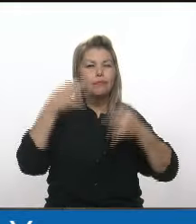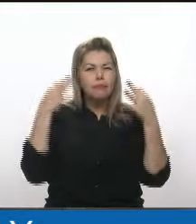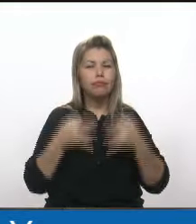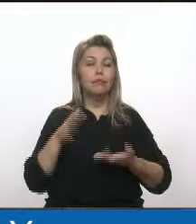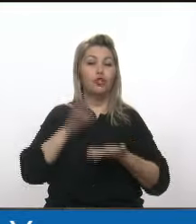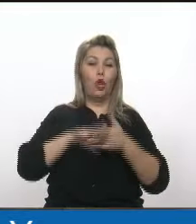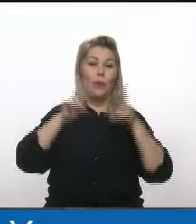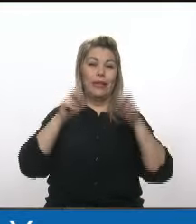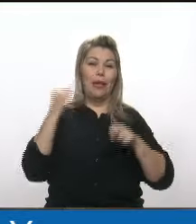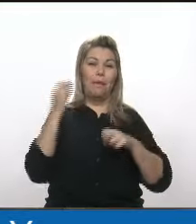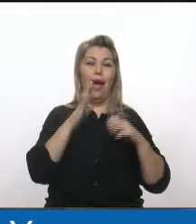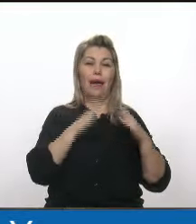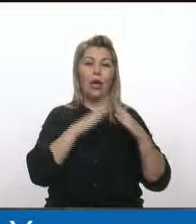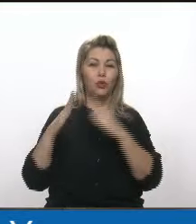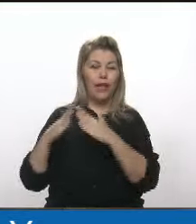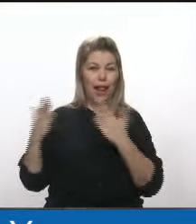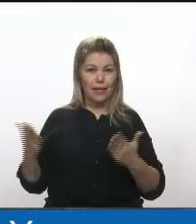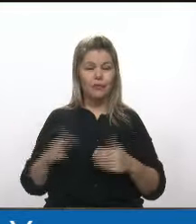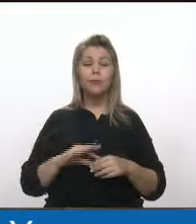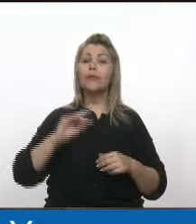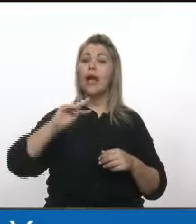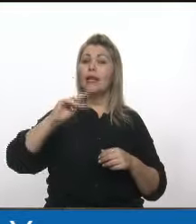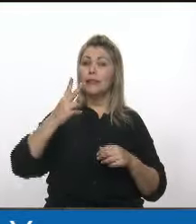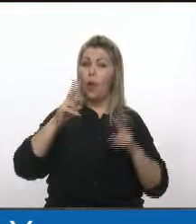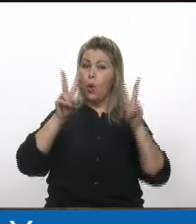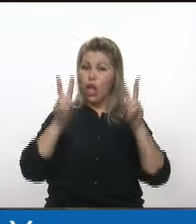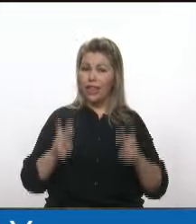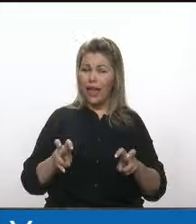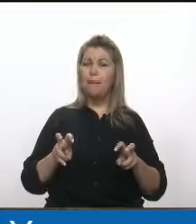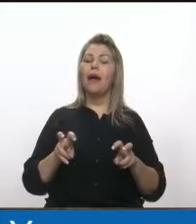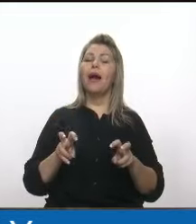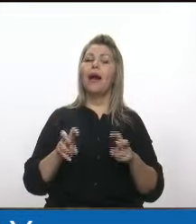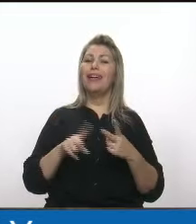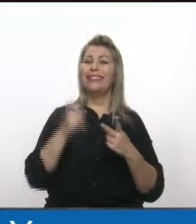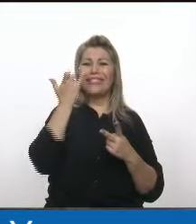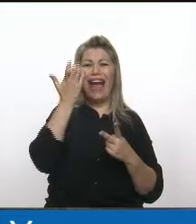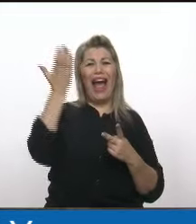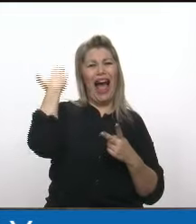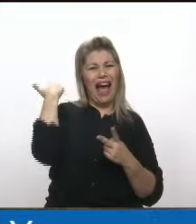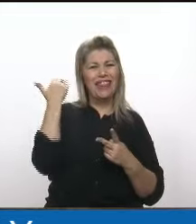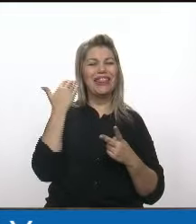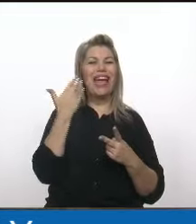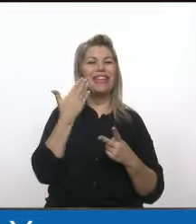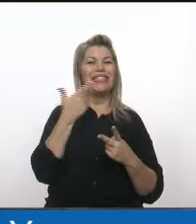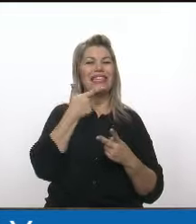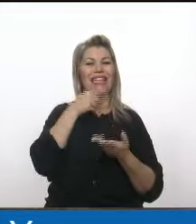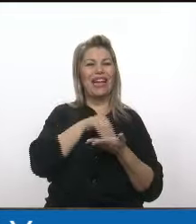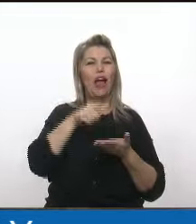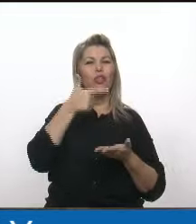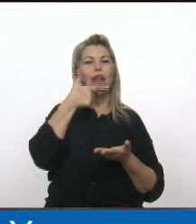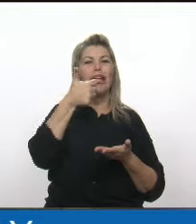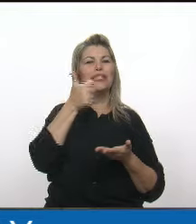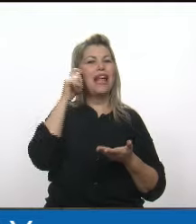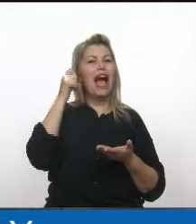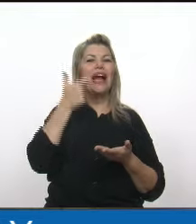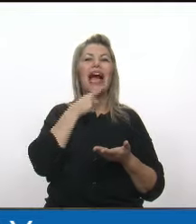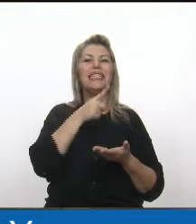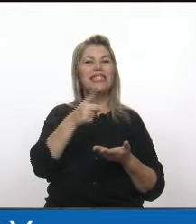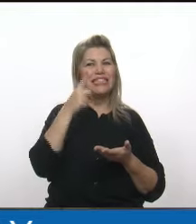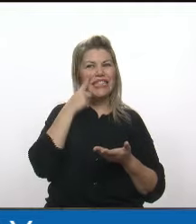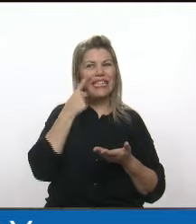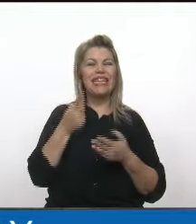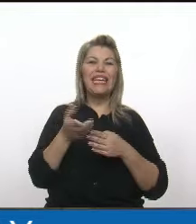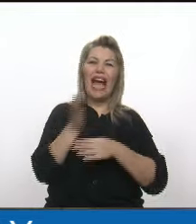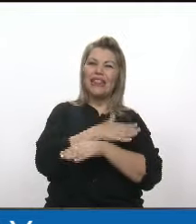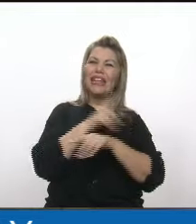cual nosotros y lo hizo la senador Anabel Fernández sagasti en el en el debate